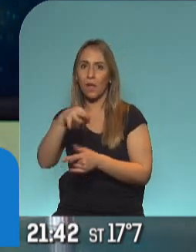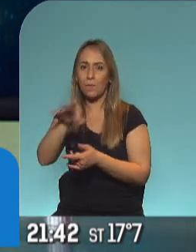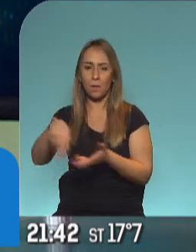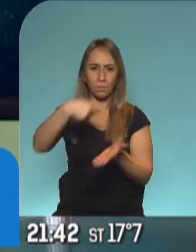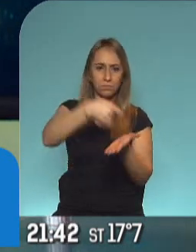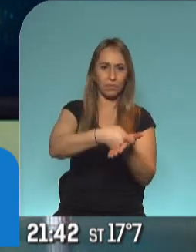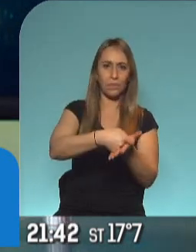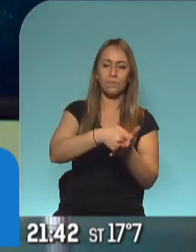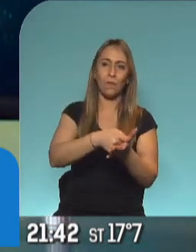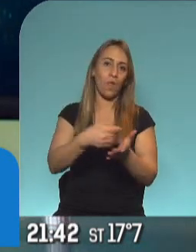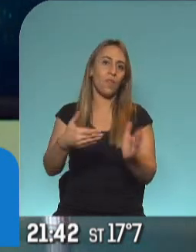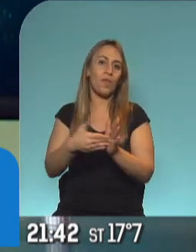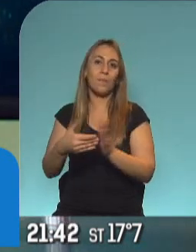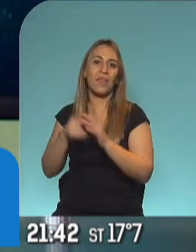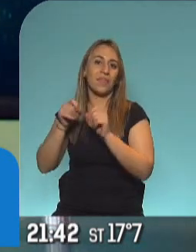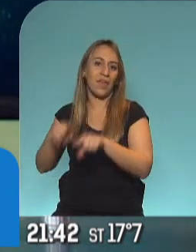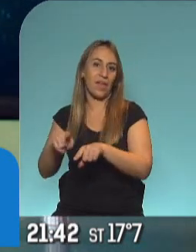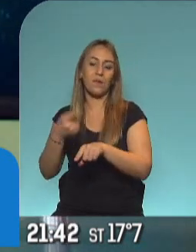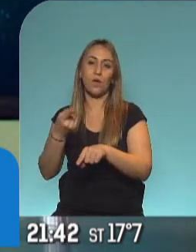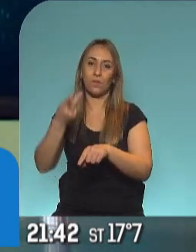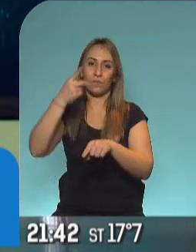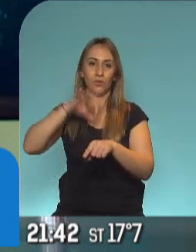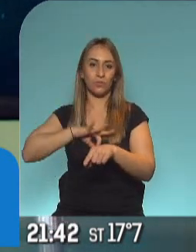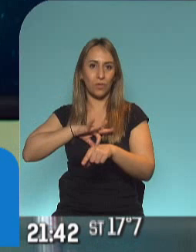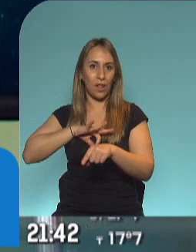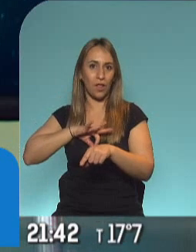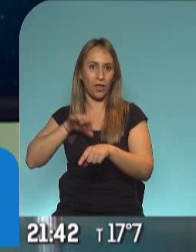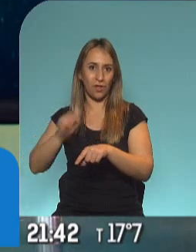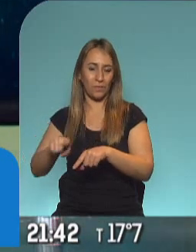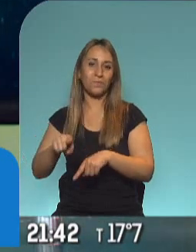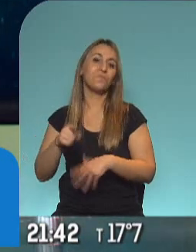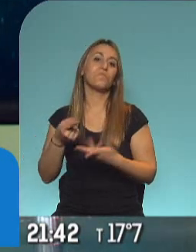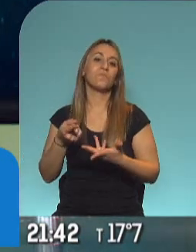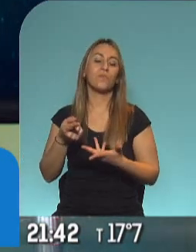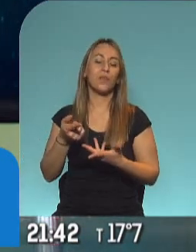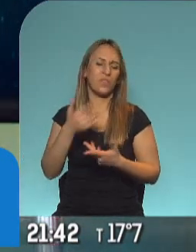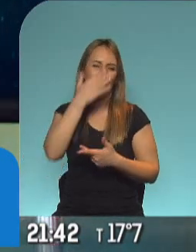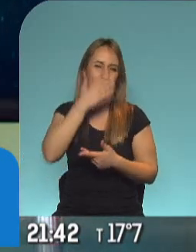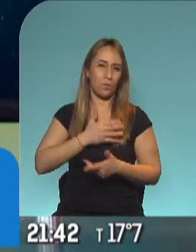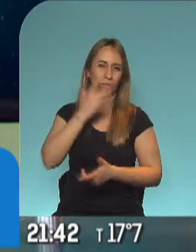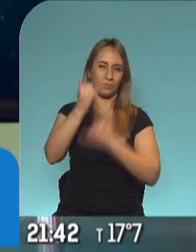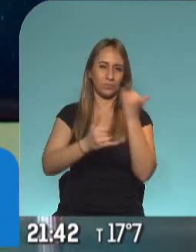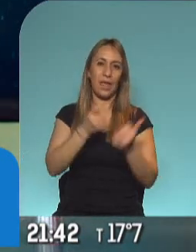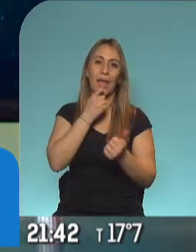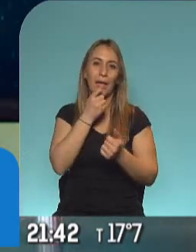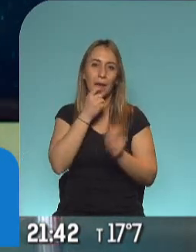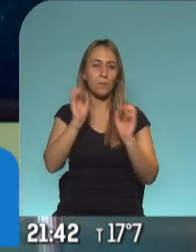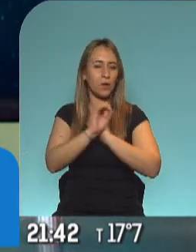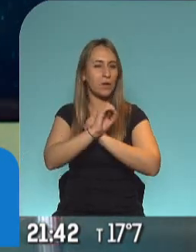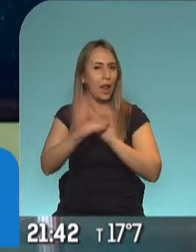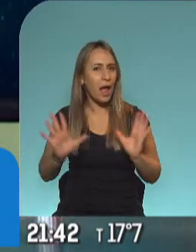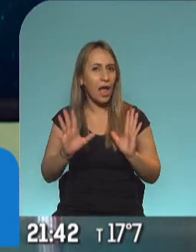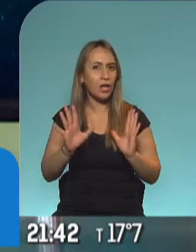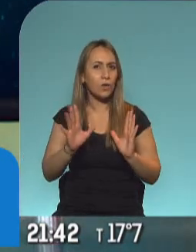al importe total de la fortuna. Después podamos dar algún ejemplo para tener precisión